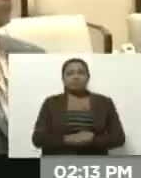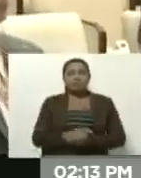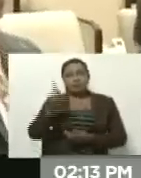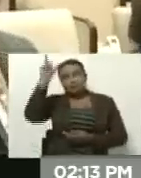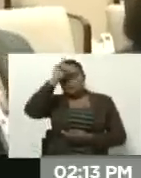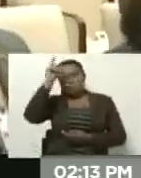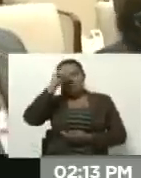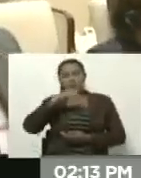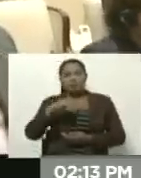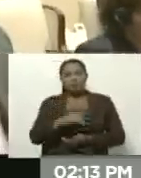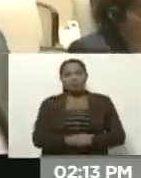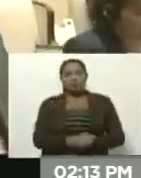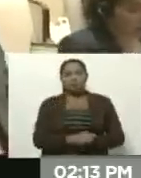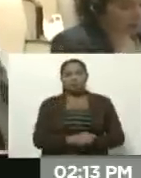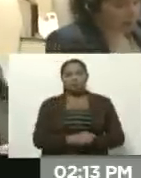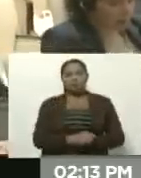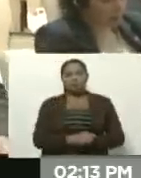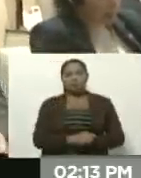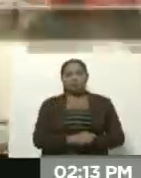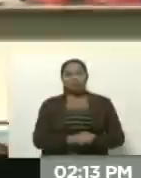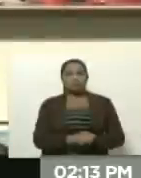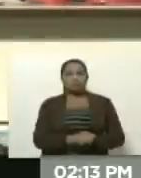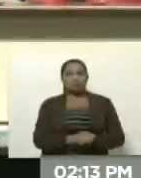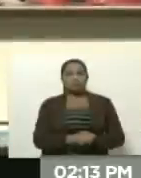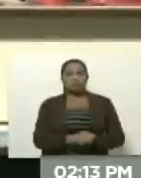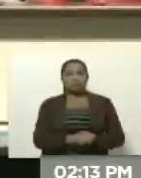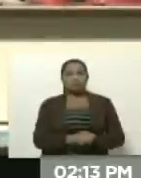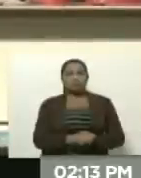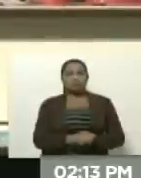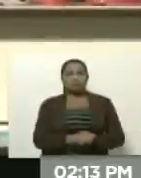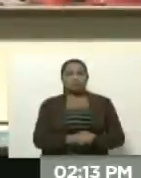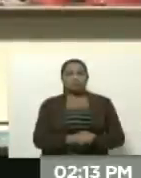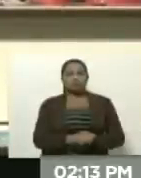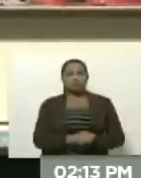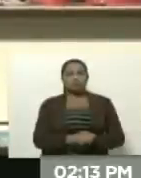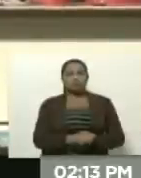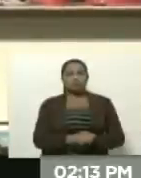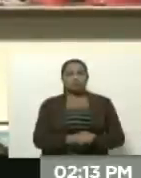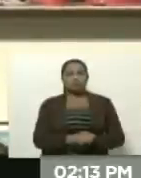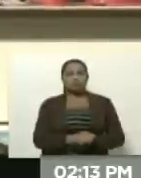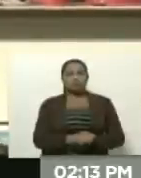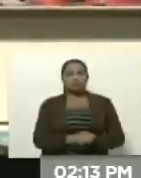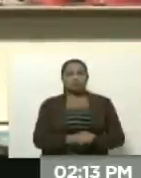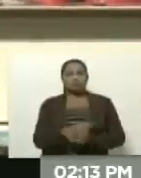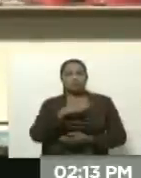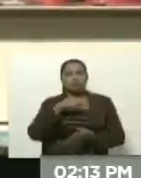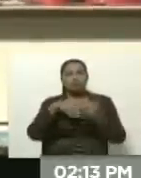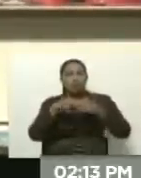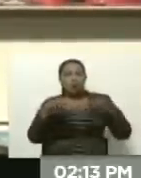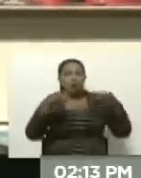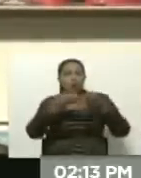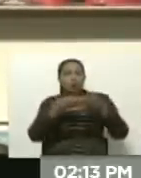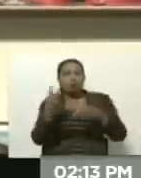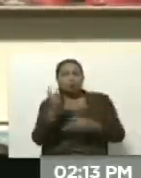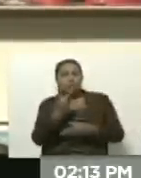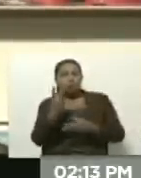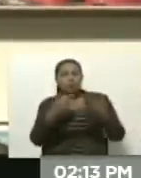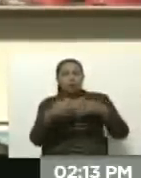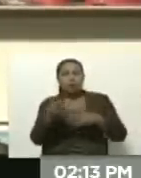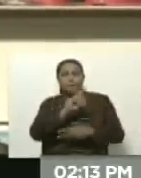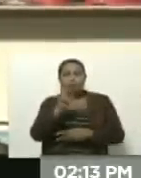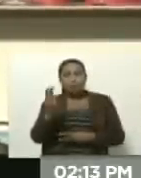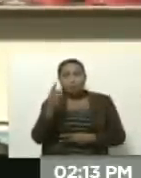Turquía. Türkiye Cumhuriyeti ile Bolivarcı Venezuela Cumhuriyeti arasında müzakere edilen anlaşmaların imza törenine geçiyoruz. La